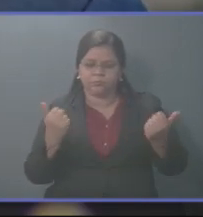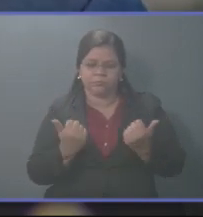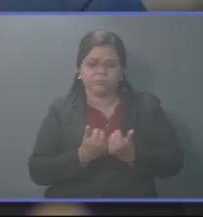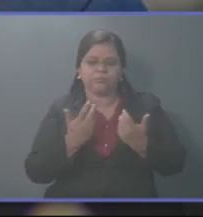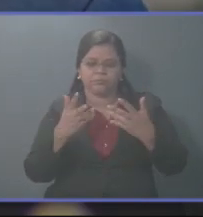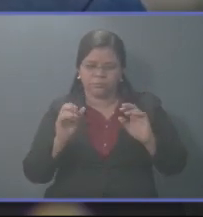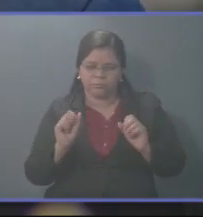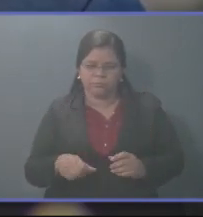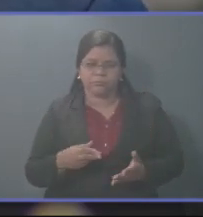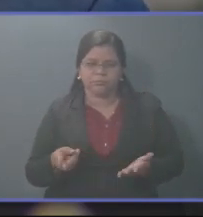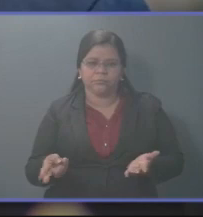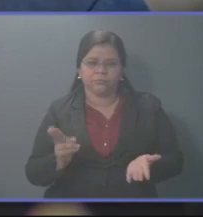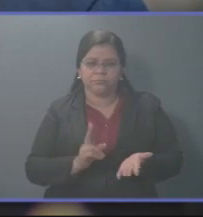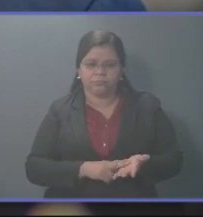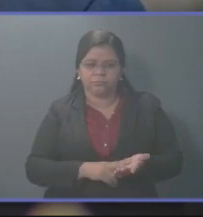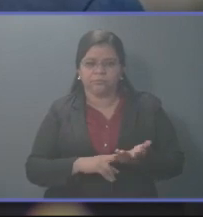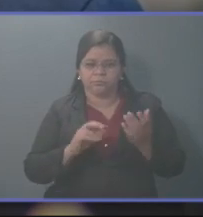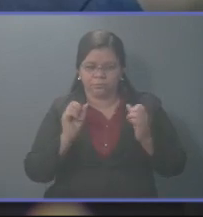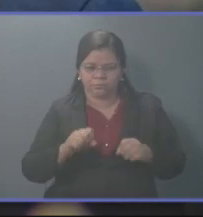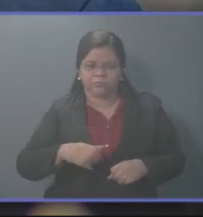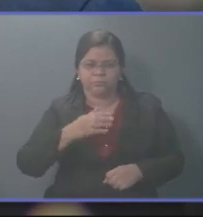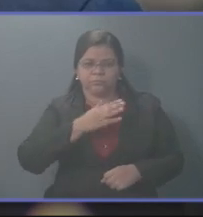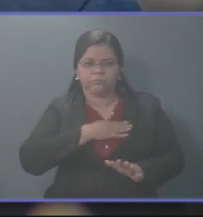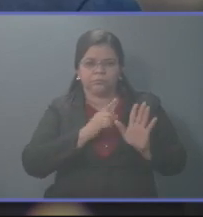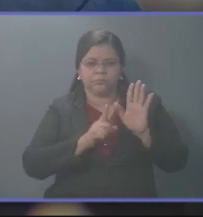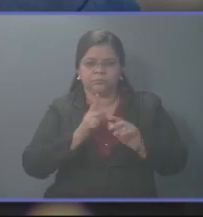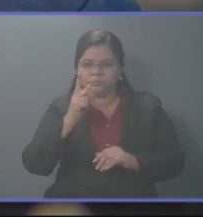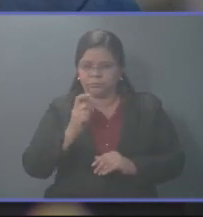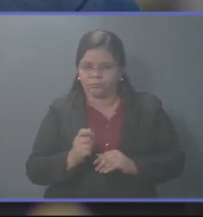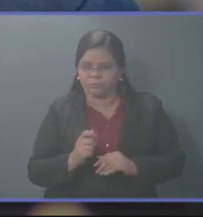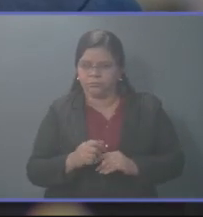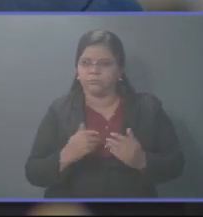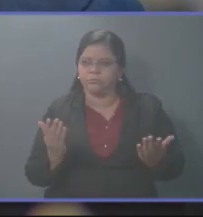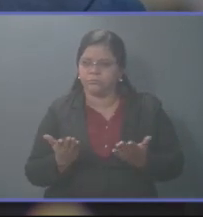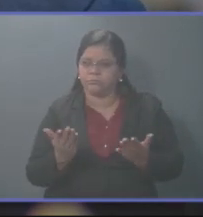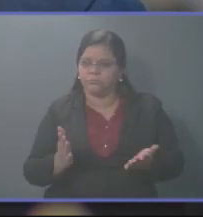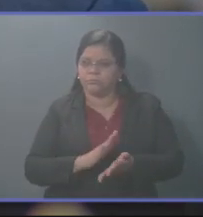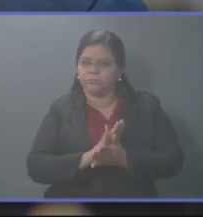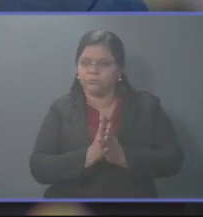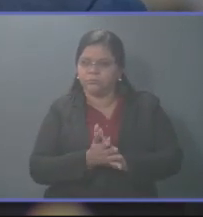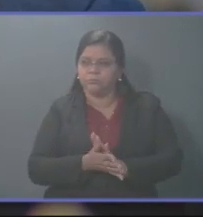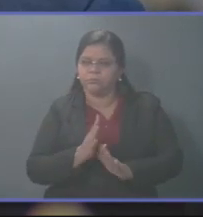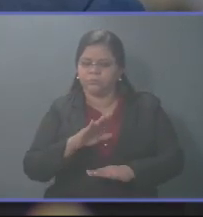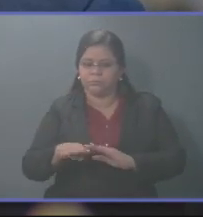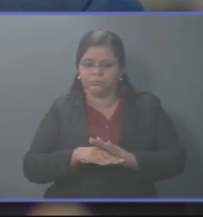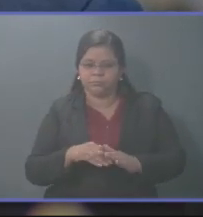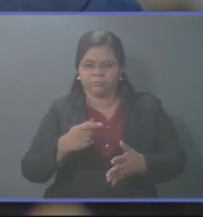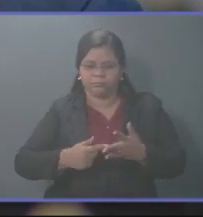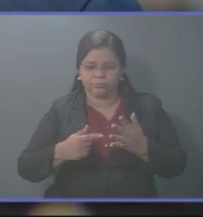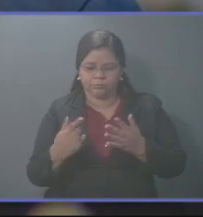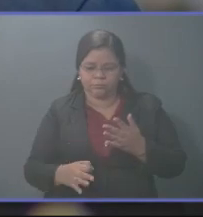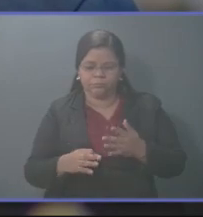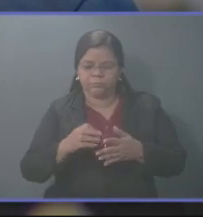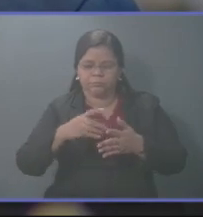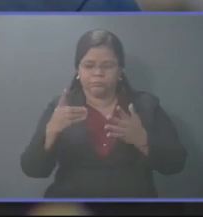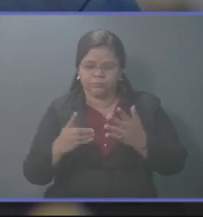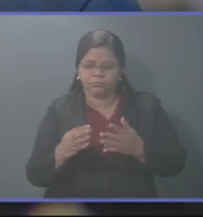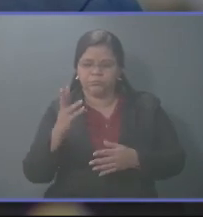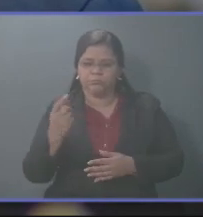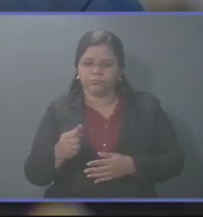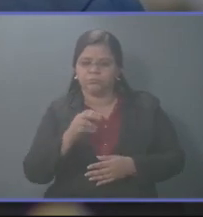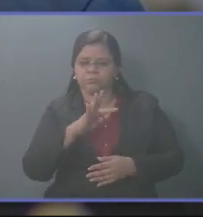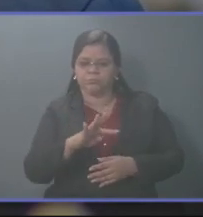deportivas deberán inscribirse y que contarán con 6 meses para hacerlo, y que deben adecuar según lo mandatado por este decreto legislativo